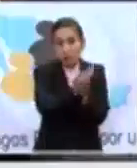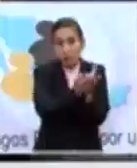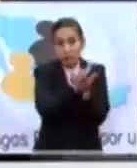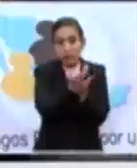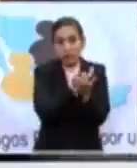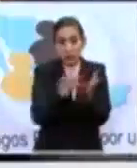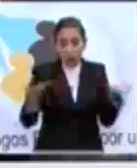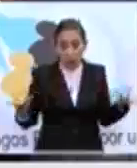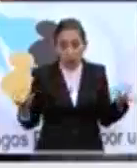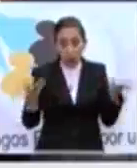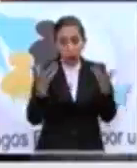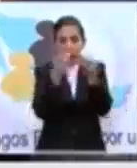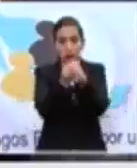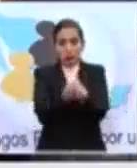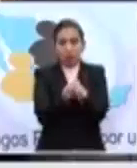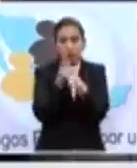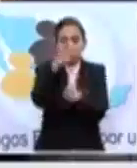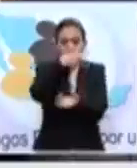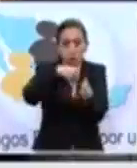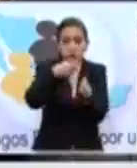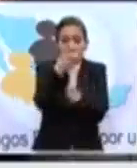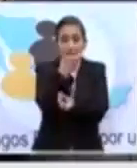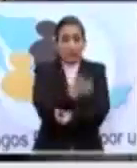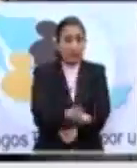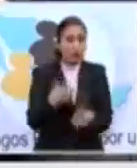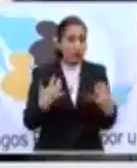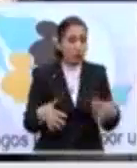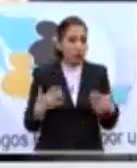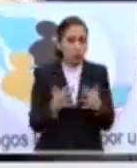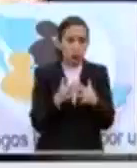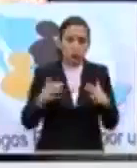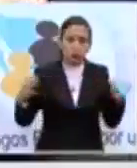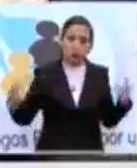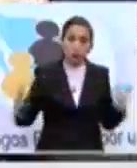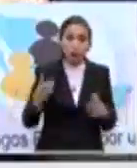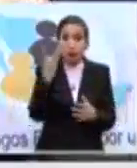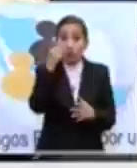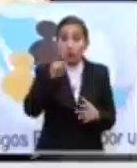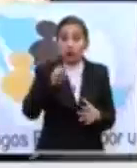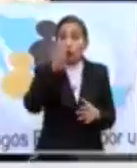financiero que reúne una friolera de recursos hoy día verdaderamente grande,